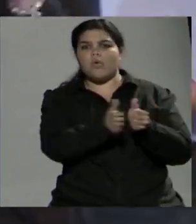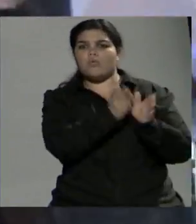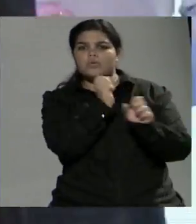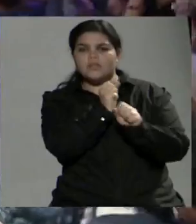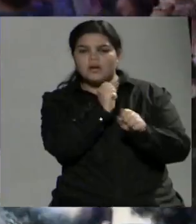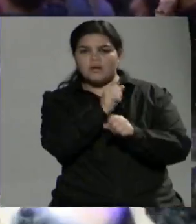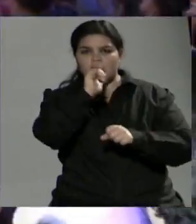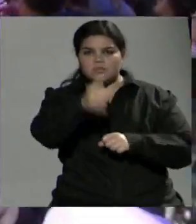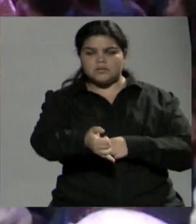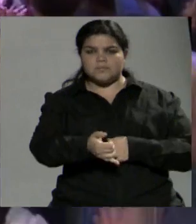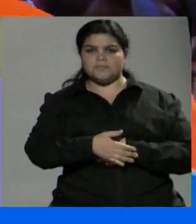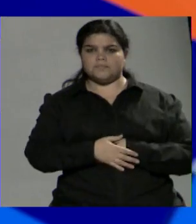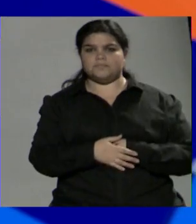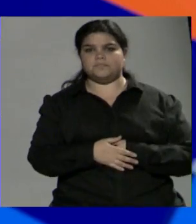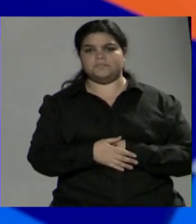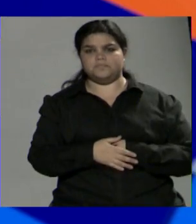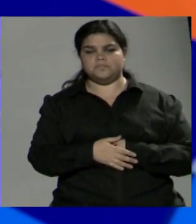juntos.